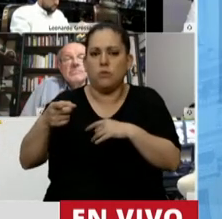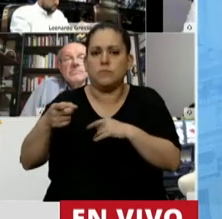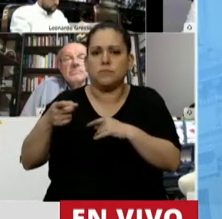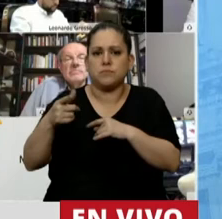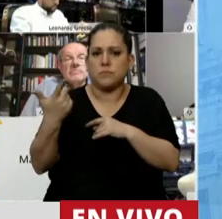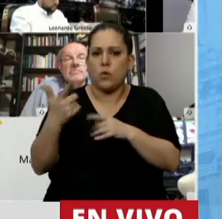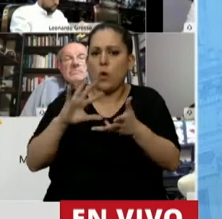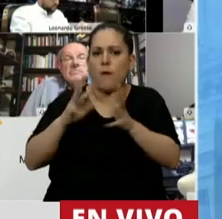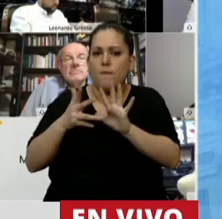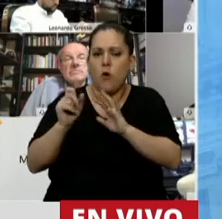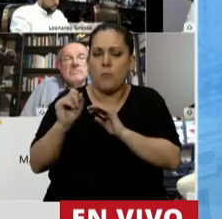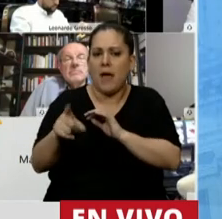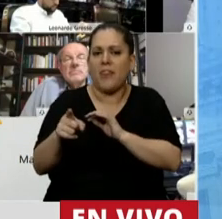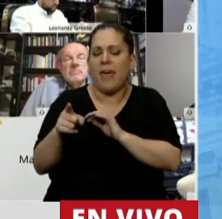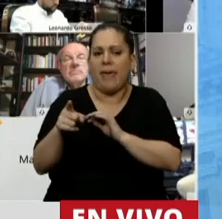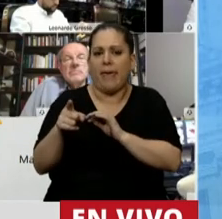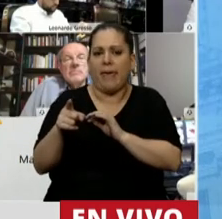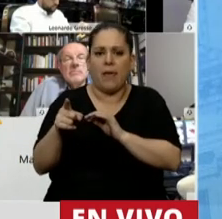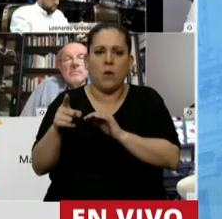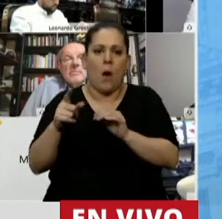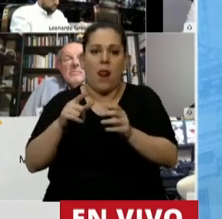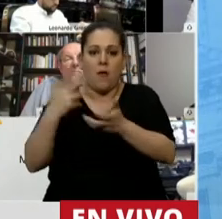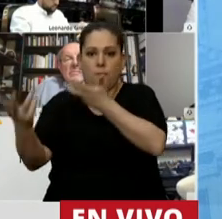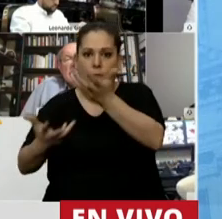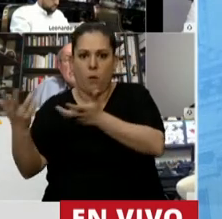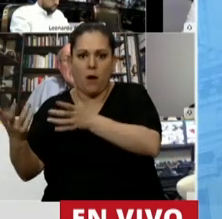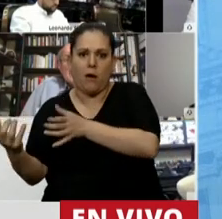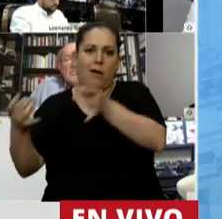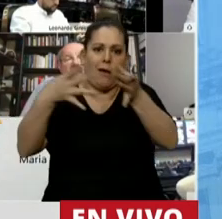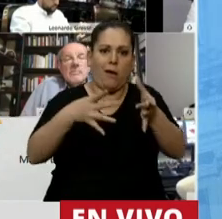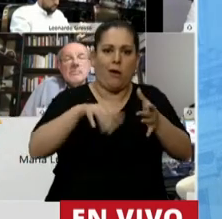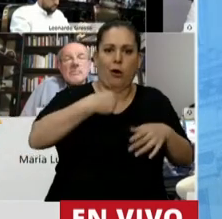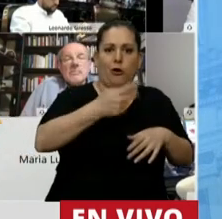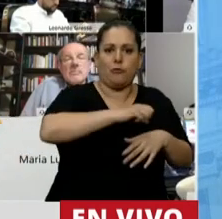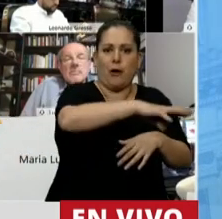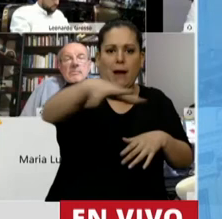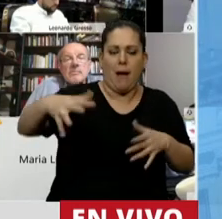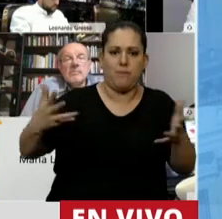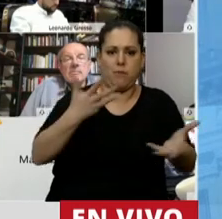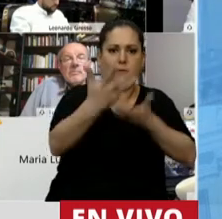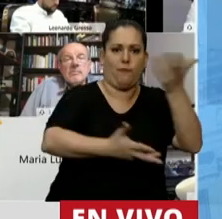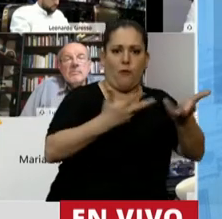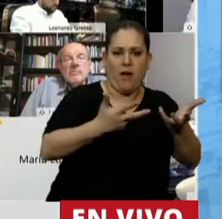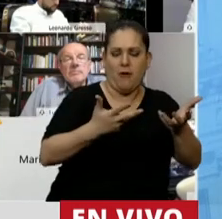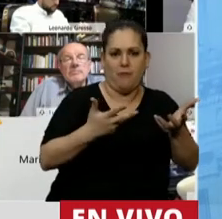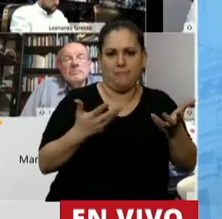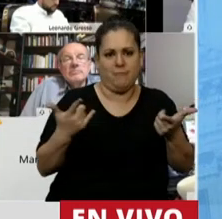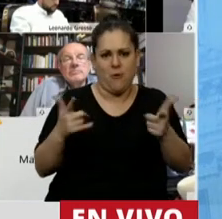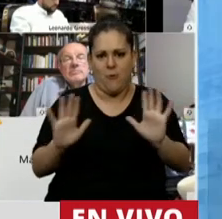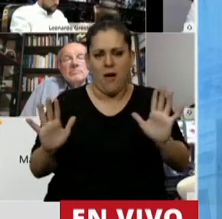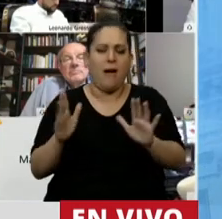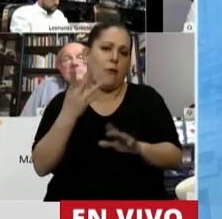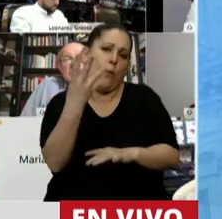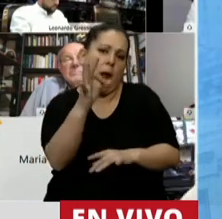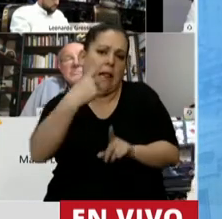no hay forma de impedir que el fuego pase de un campo hacia el otro, mucho menos cuando se juntan temperaturas de